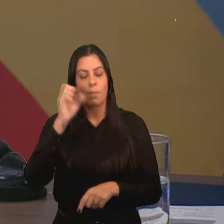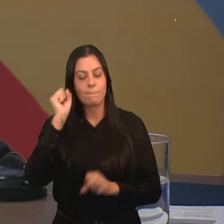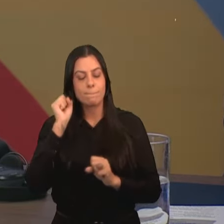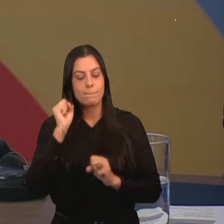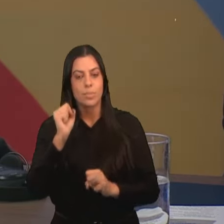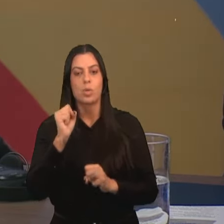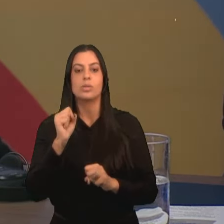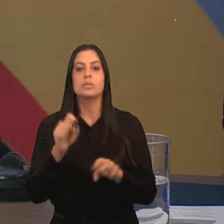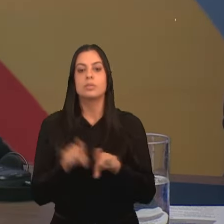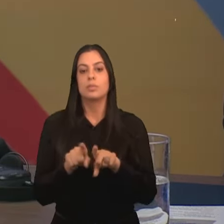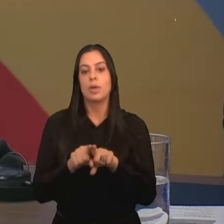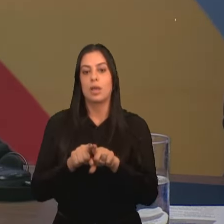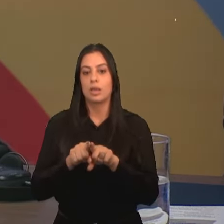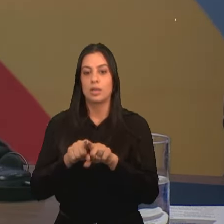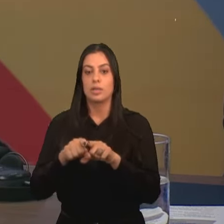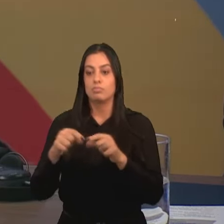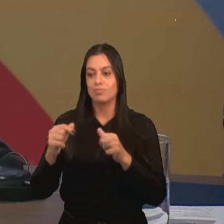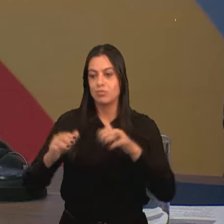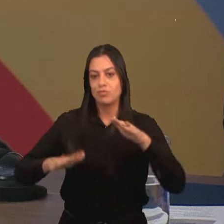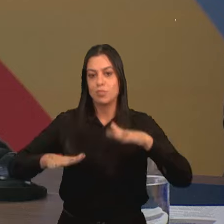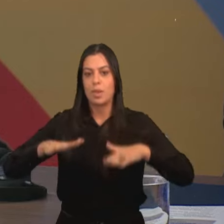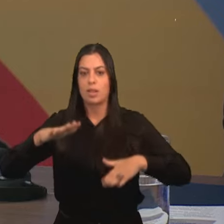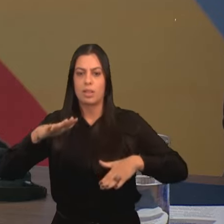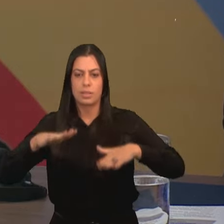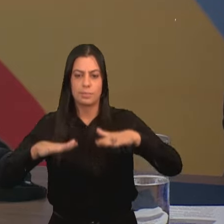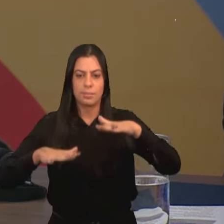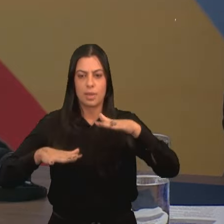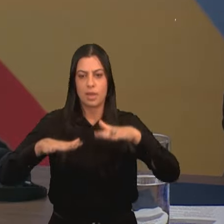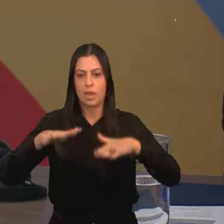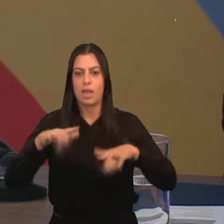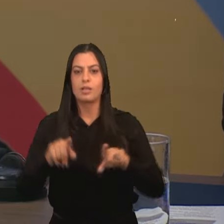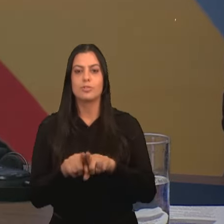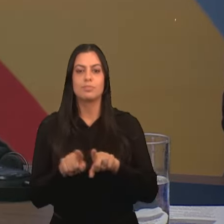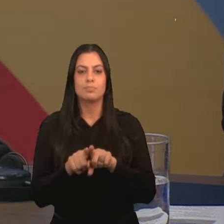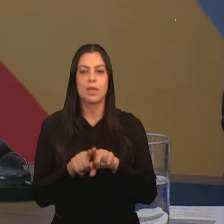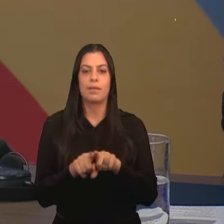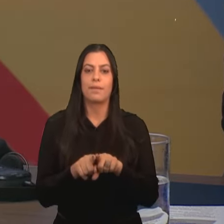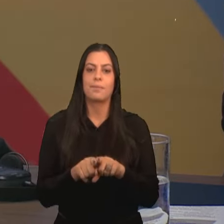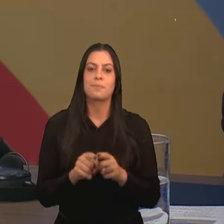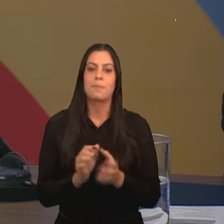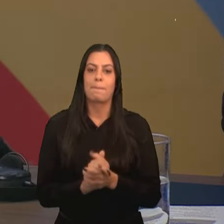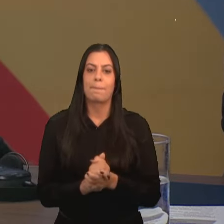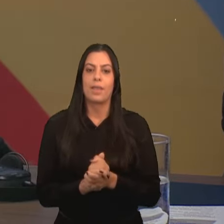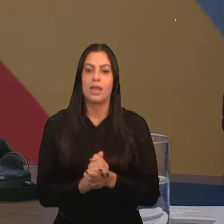para que podamos, de una manera muy equilibrada,